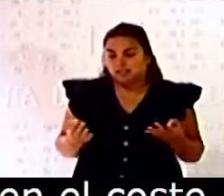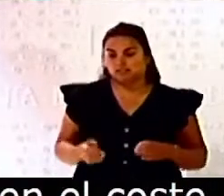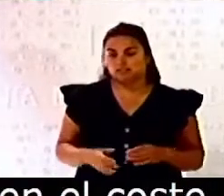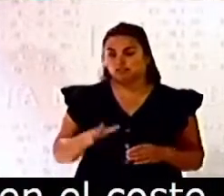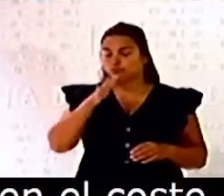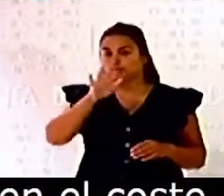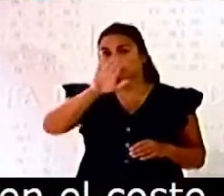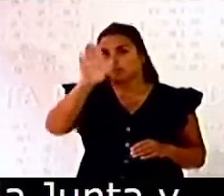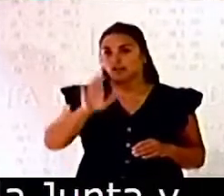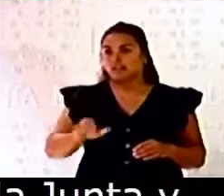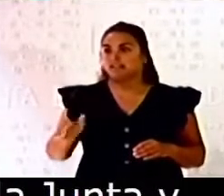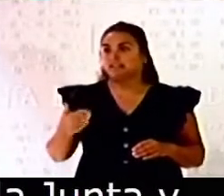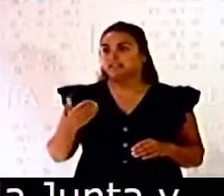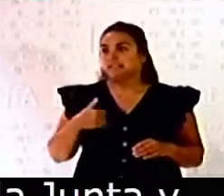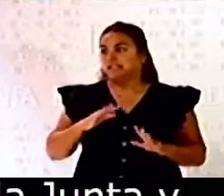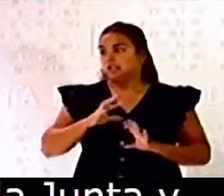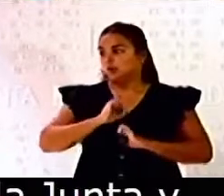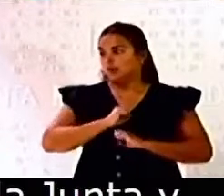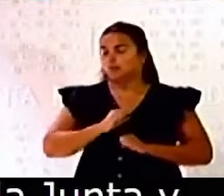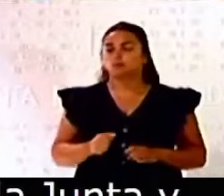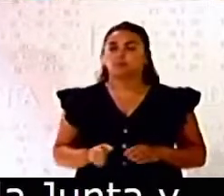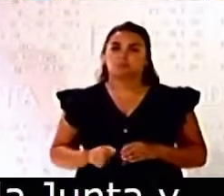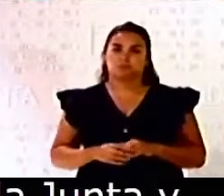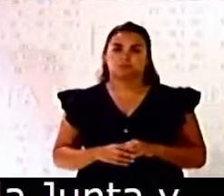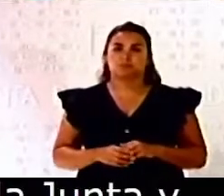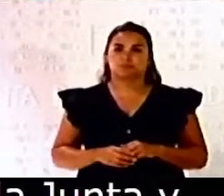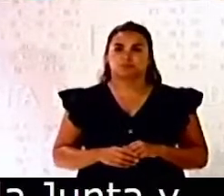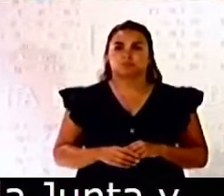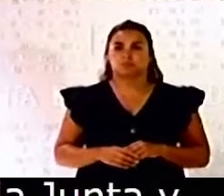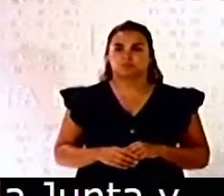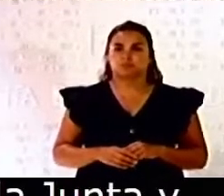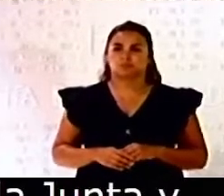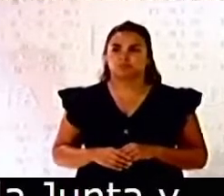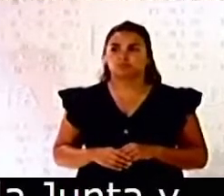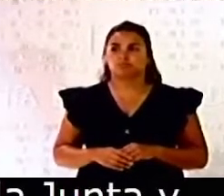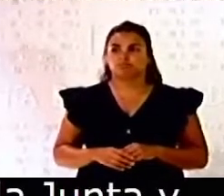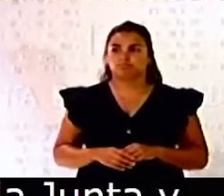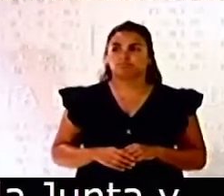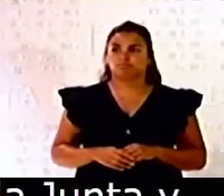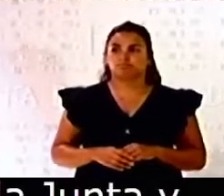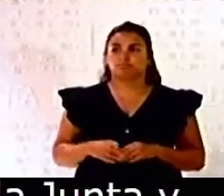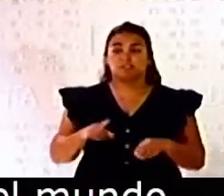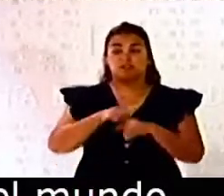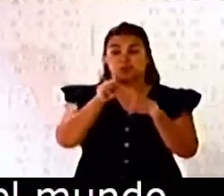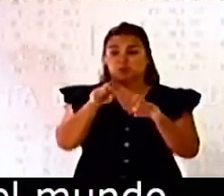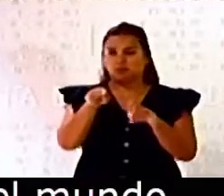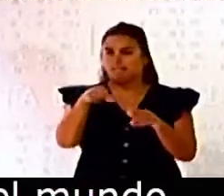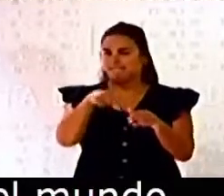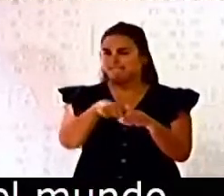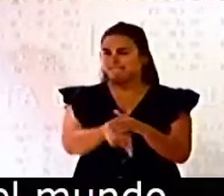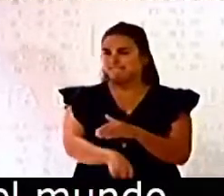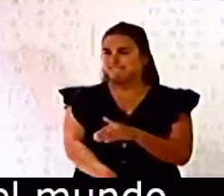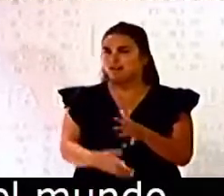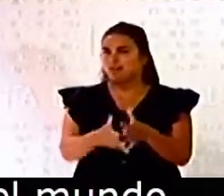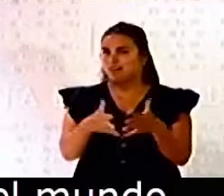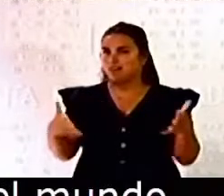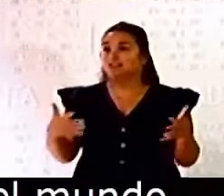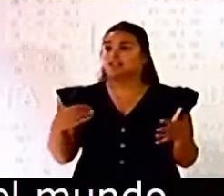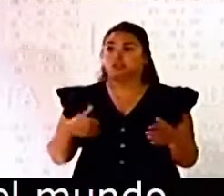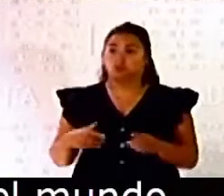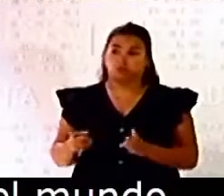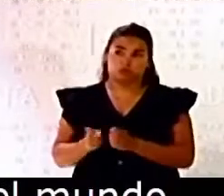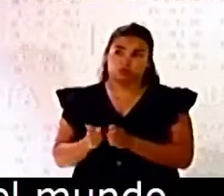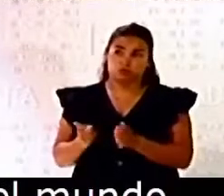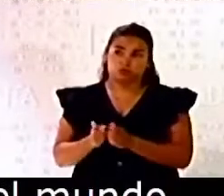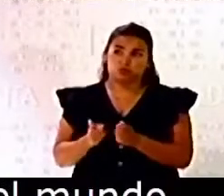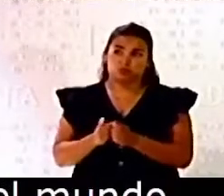que estamos un poco atados de manos todo el mundo. Es grande la dimensión de su pregunta y será bastante más breve y